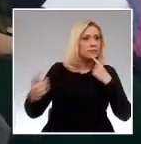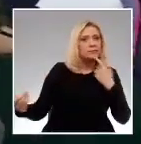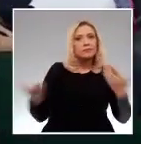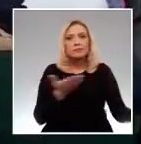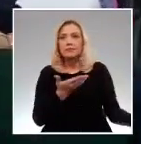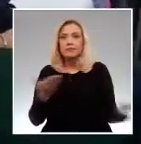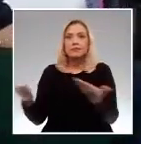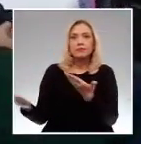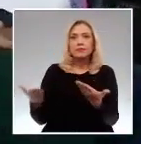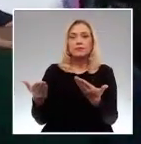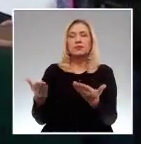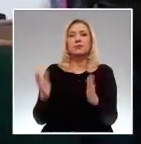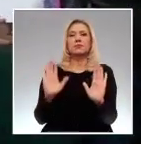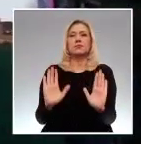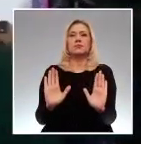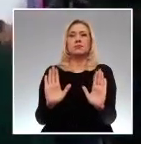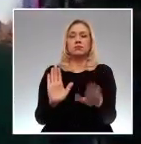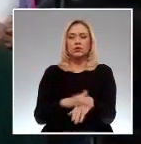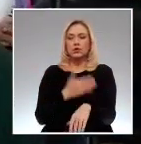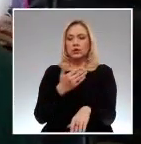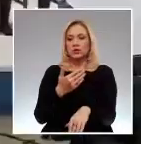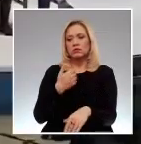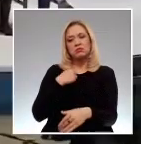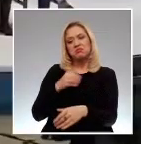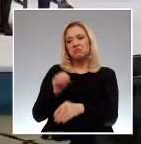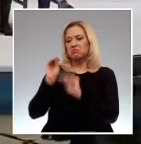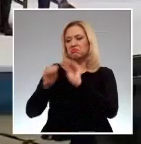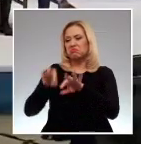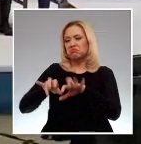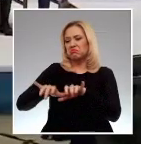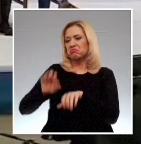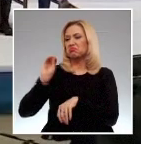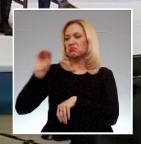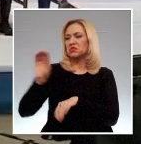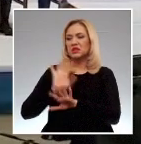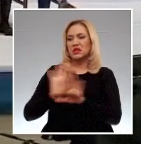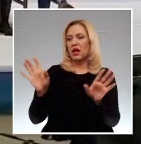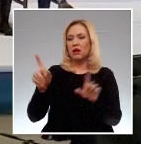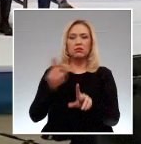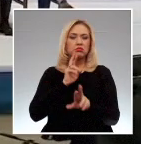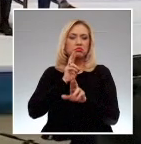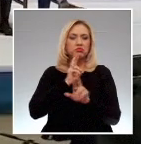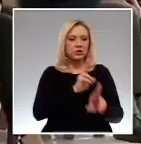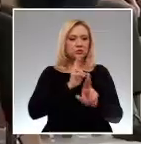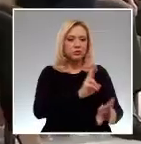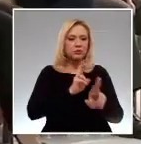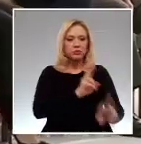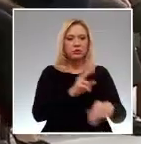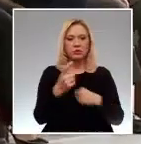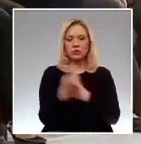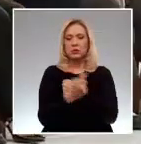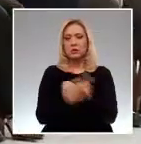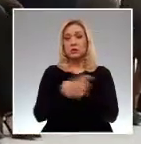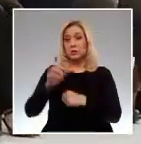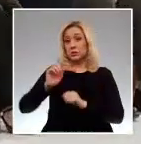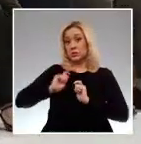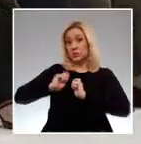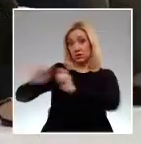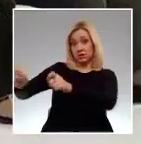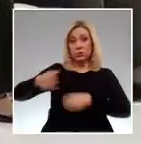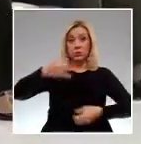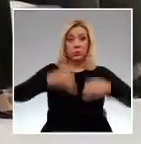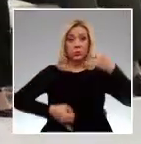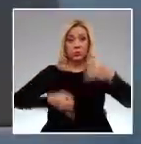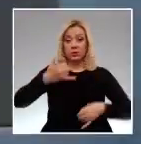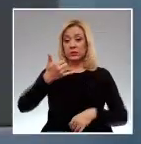idea de que un algoritmo no puede ni debe sustituir nunca a los jueces ni a las juezas. Para implementar